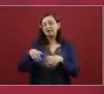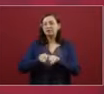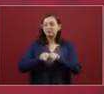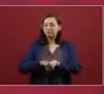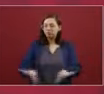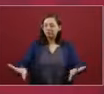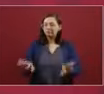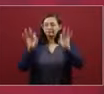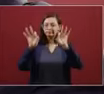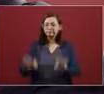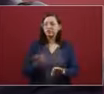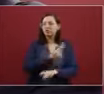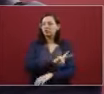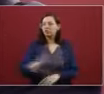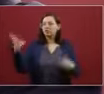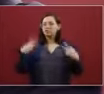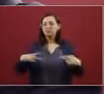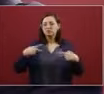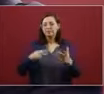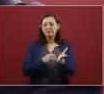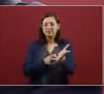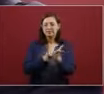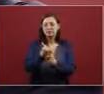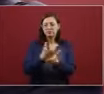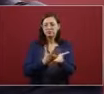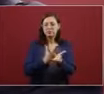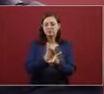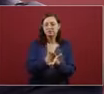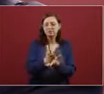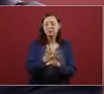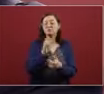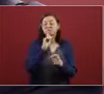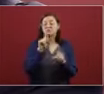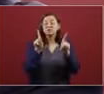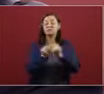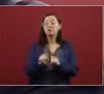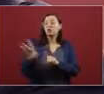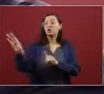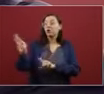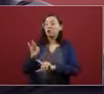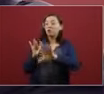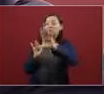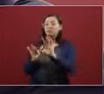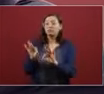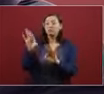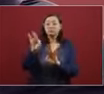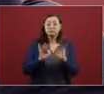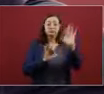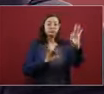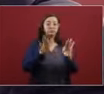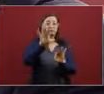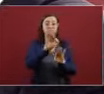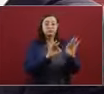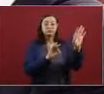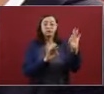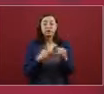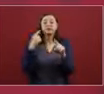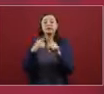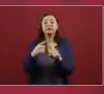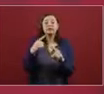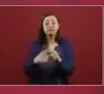Y lo mismo, se está escogiendo, se está seleccionando